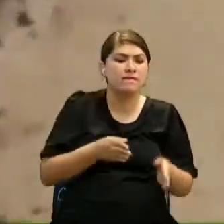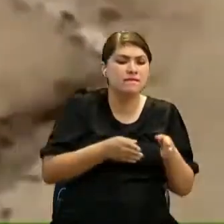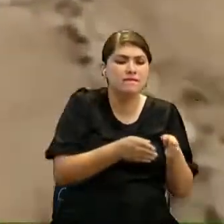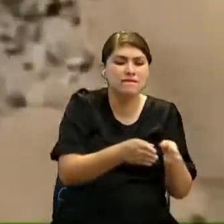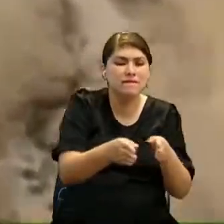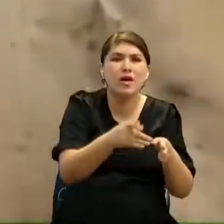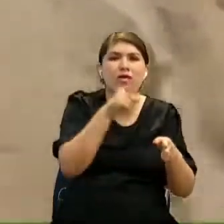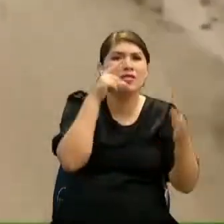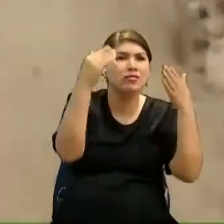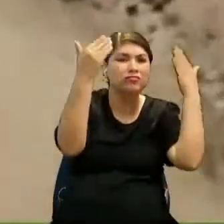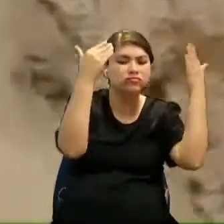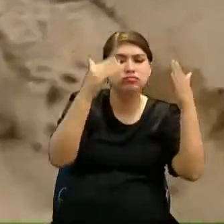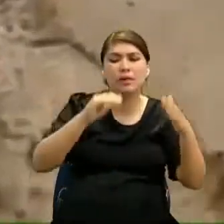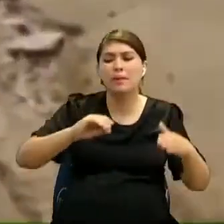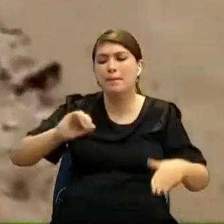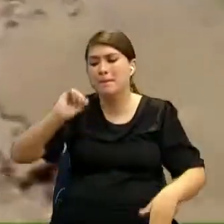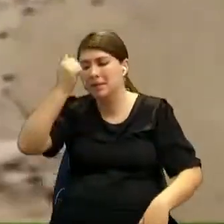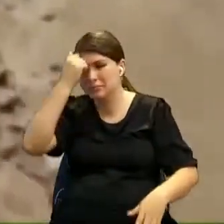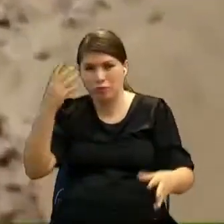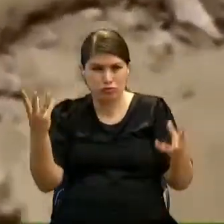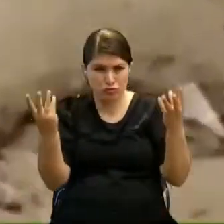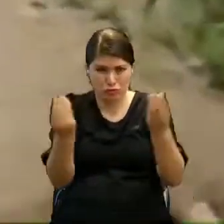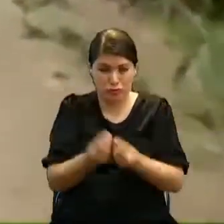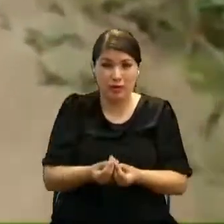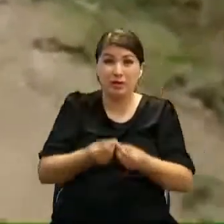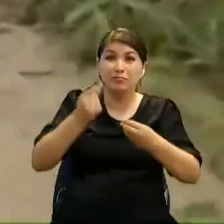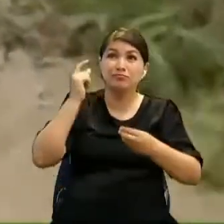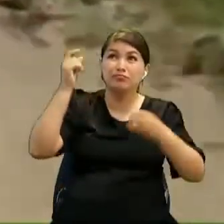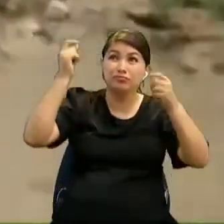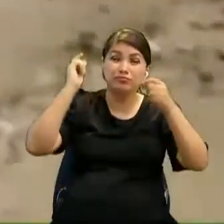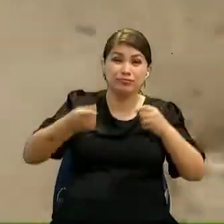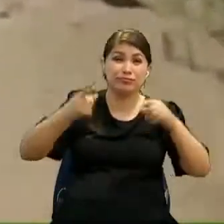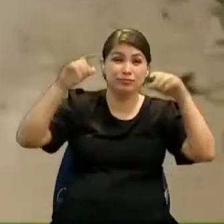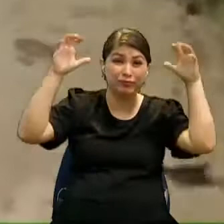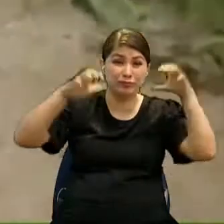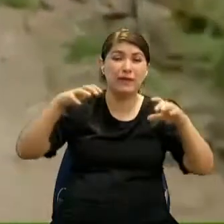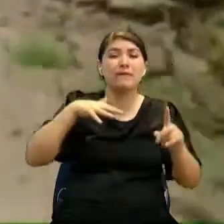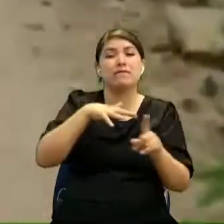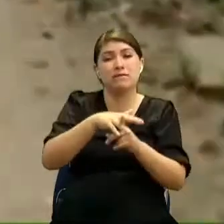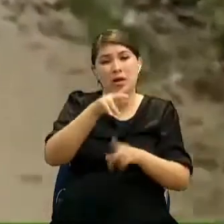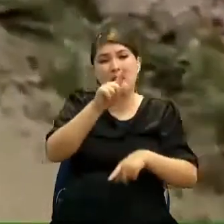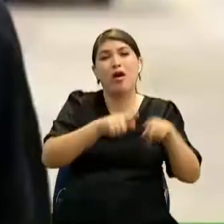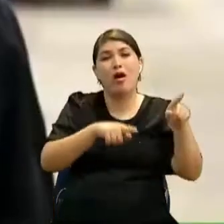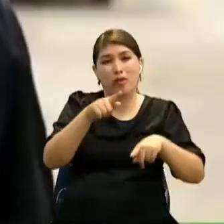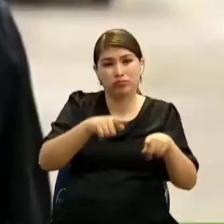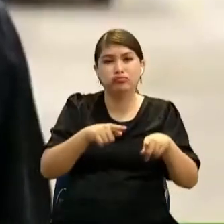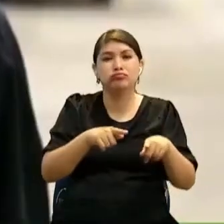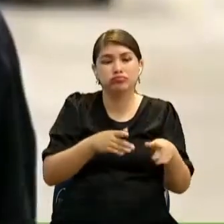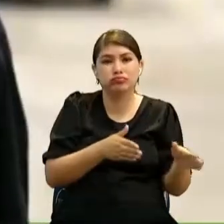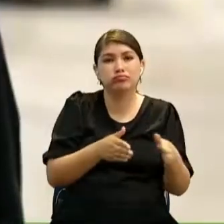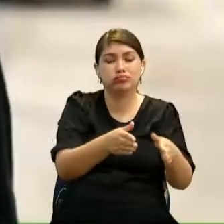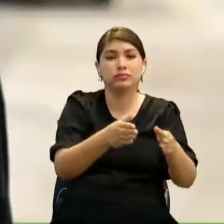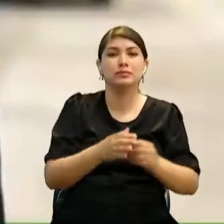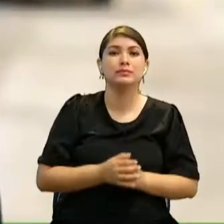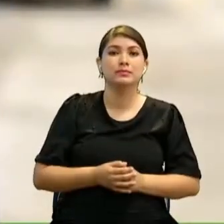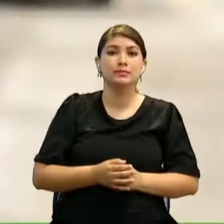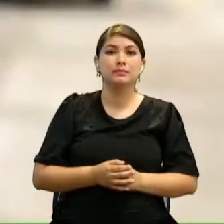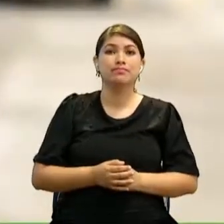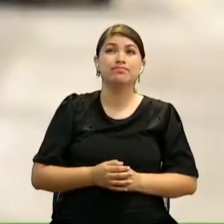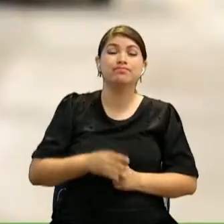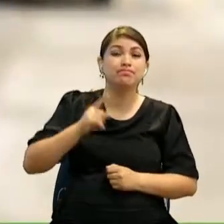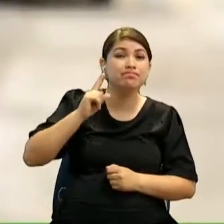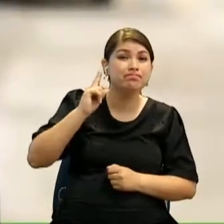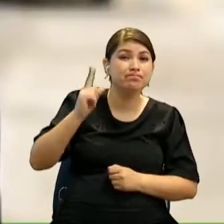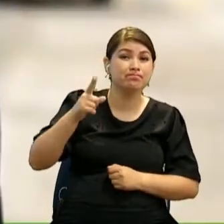terciarias y principales las lluvias han afectado gravemente a algunas de ellas debido a la